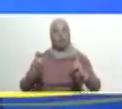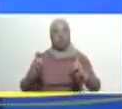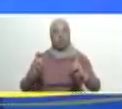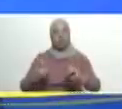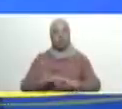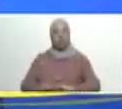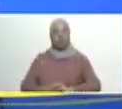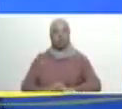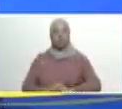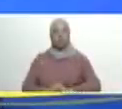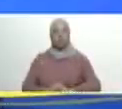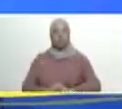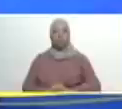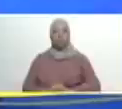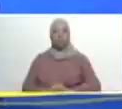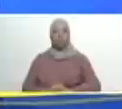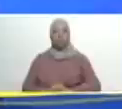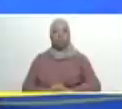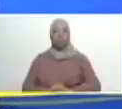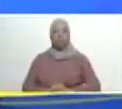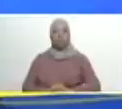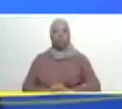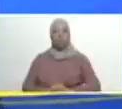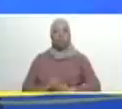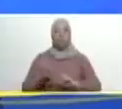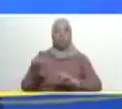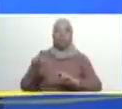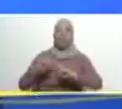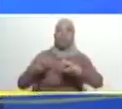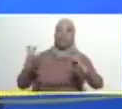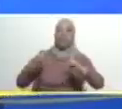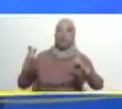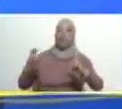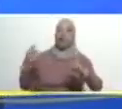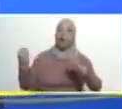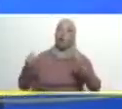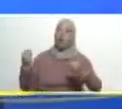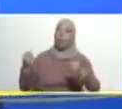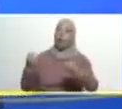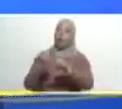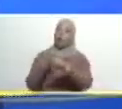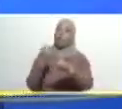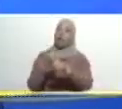para el trabajo conjunto entre nuestros países.